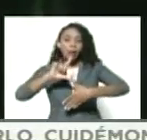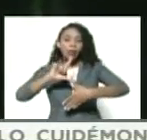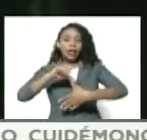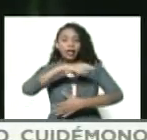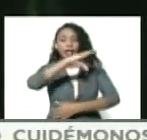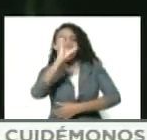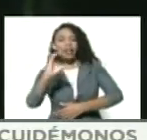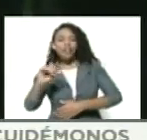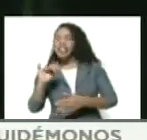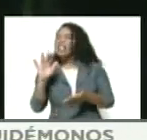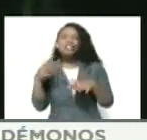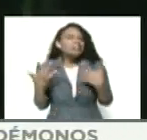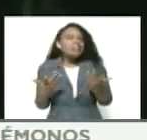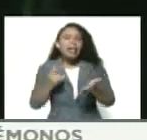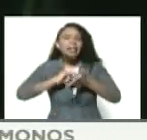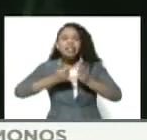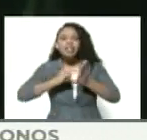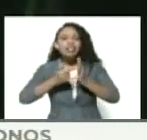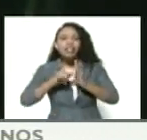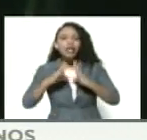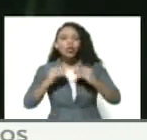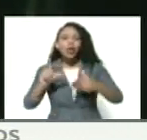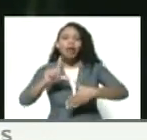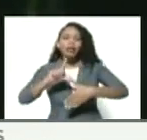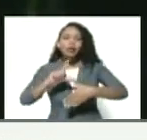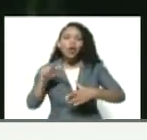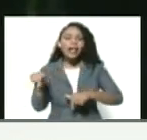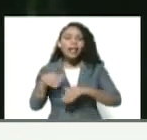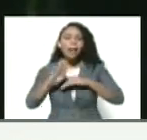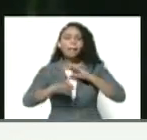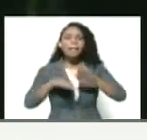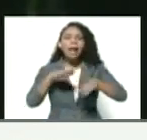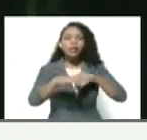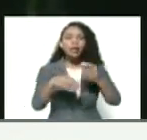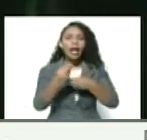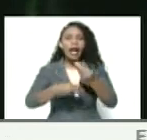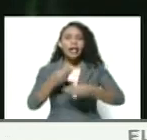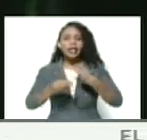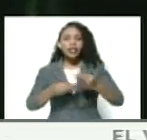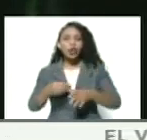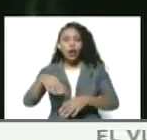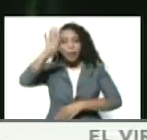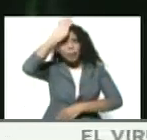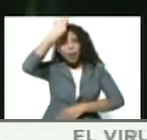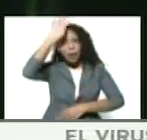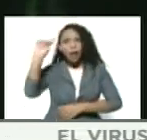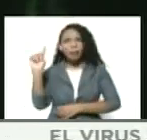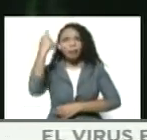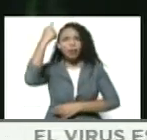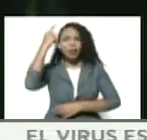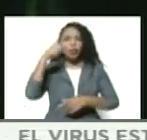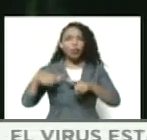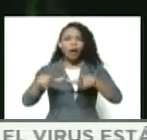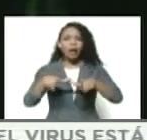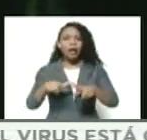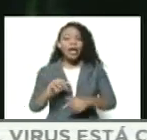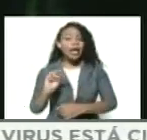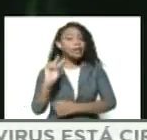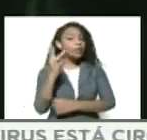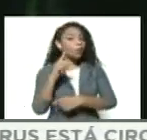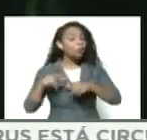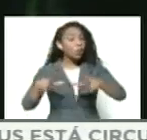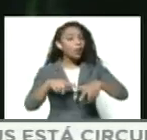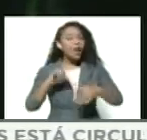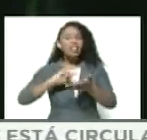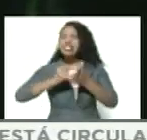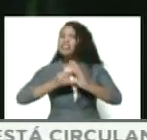¿qué significa para toda Latinoamérica este paso que ha dado el Papa Francisco, en primer lugar? En segundo lugar, el